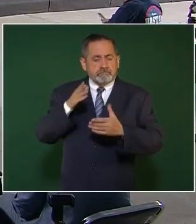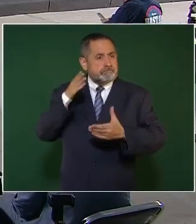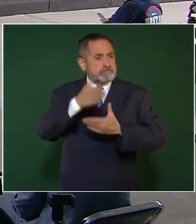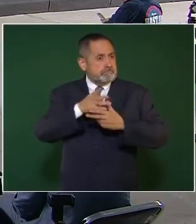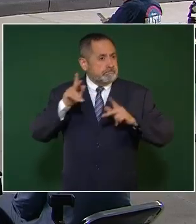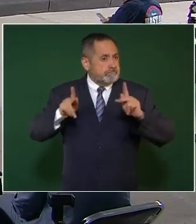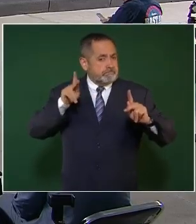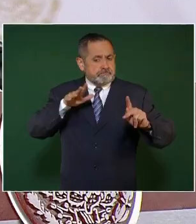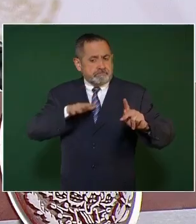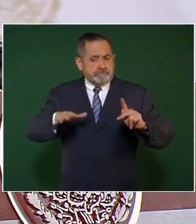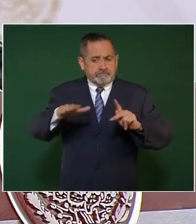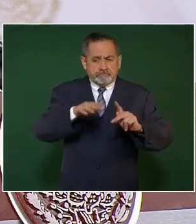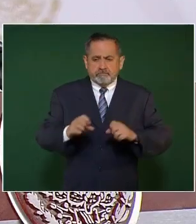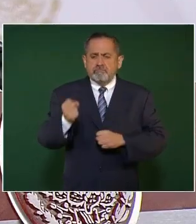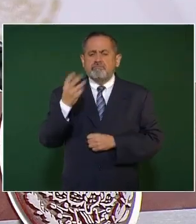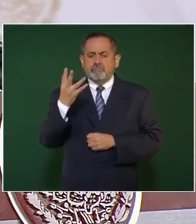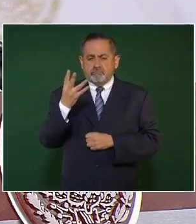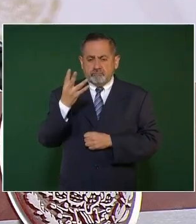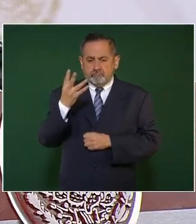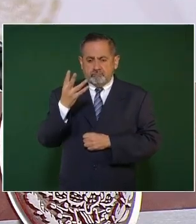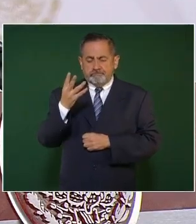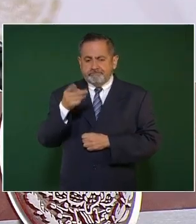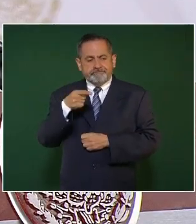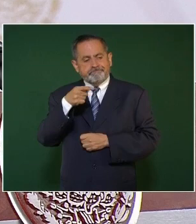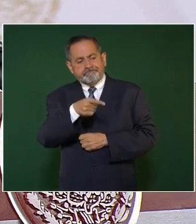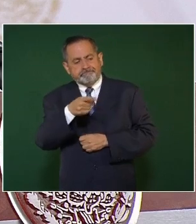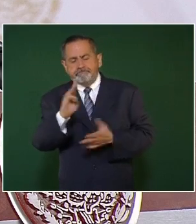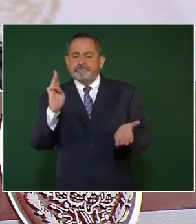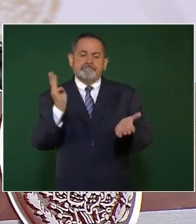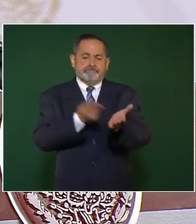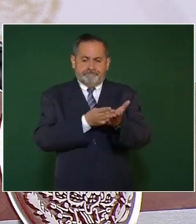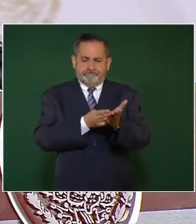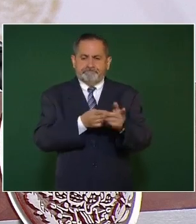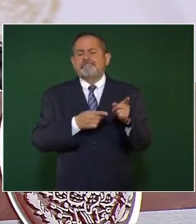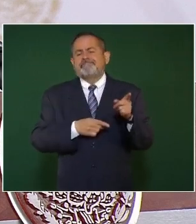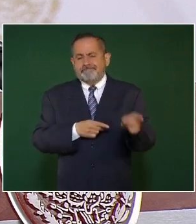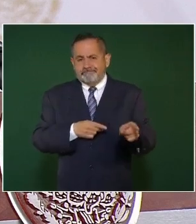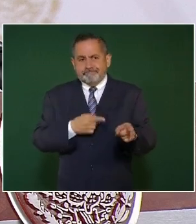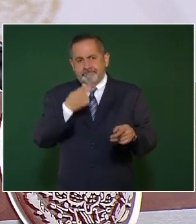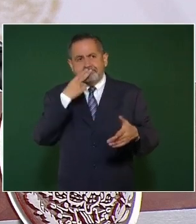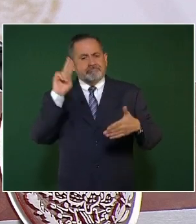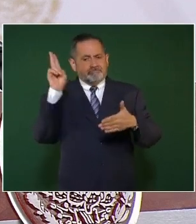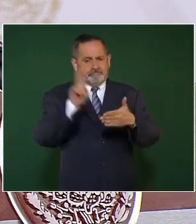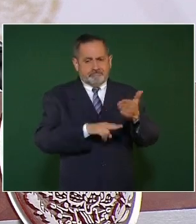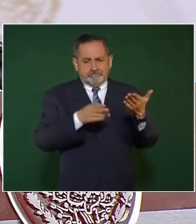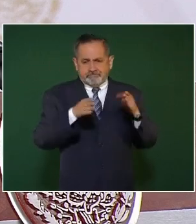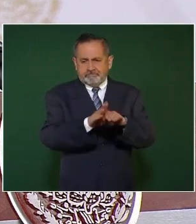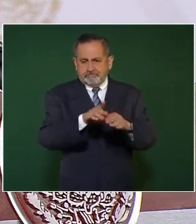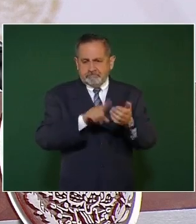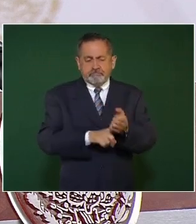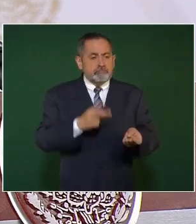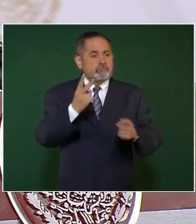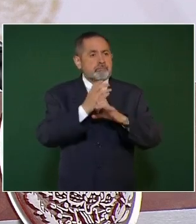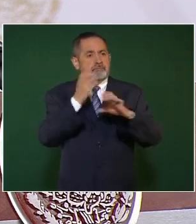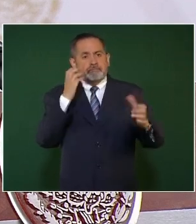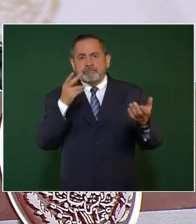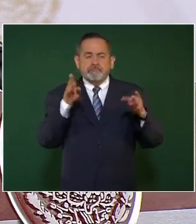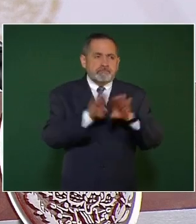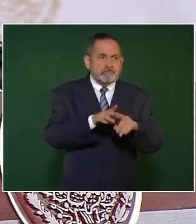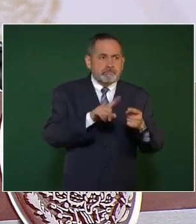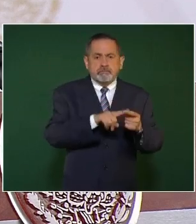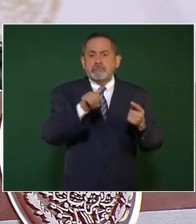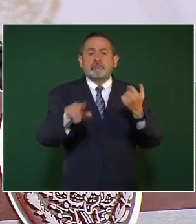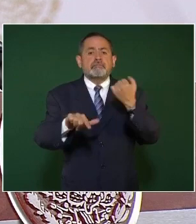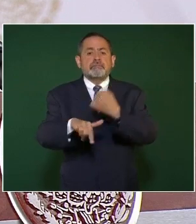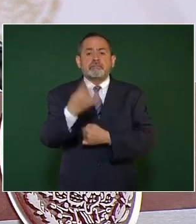visitas, 4 resultaron con infracciones en esta ocasión. Se inmovilizaron 2 vehículos y 14 cilindros de algunos